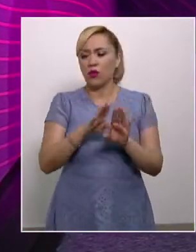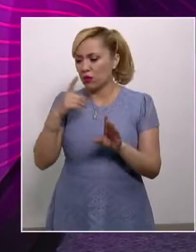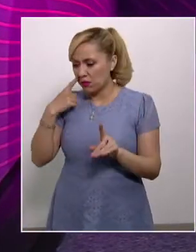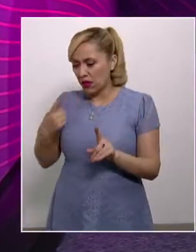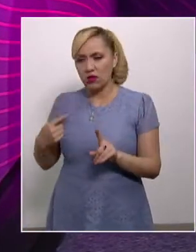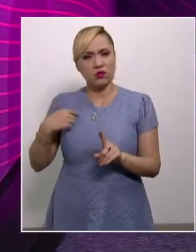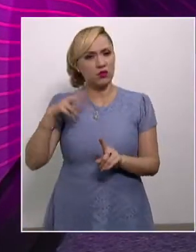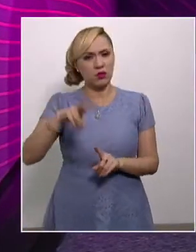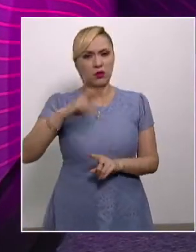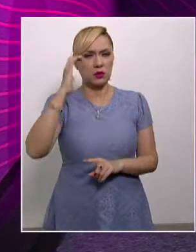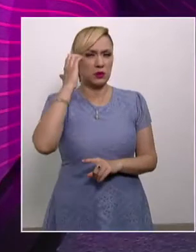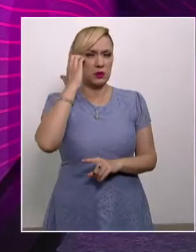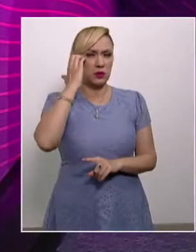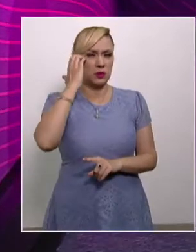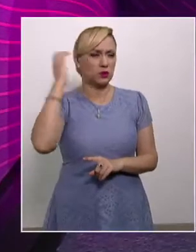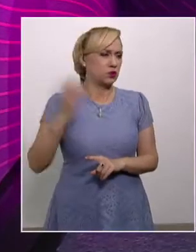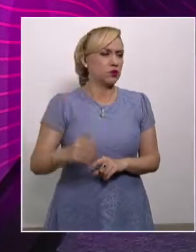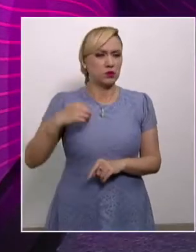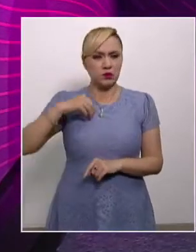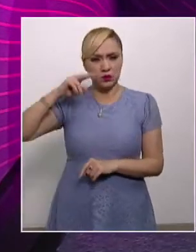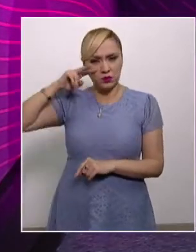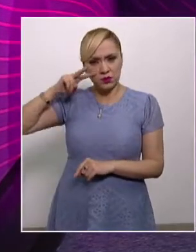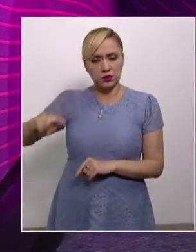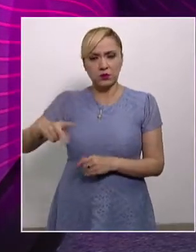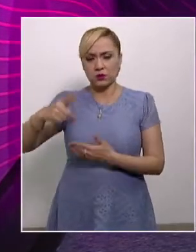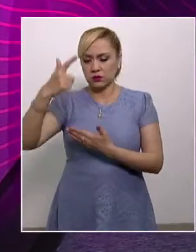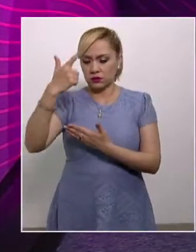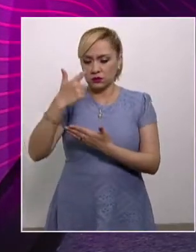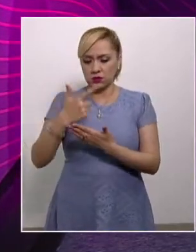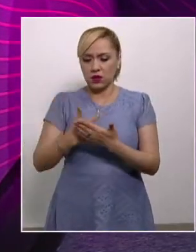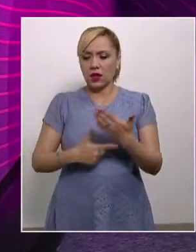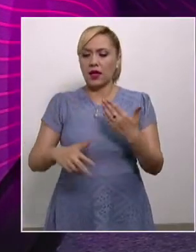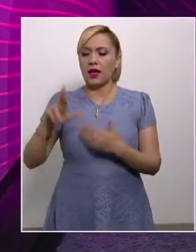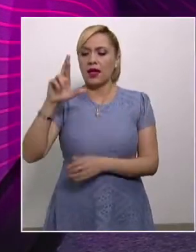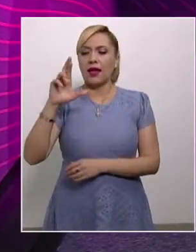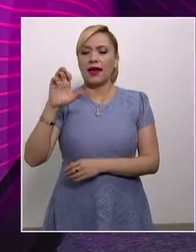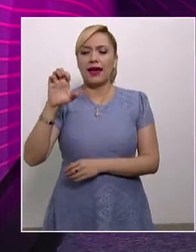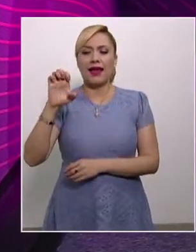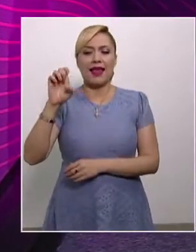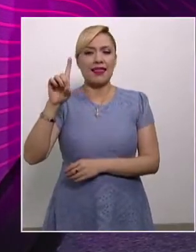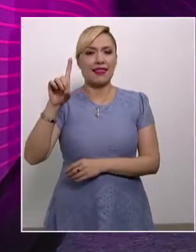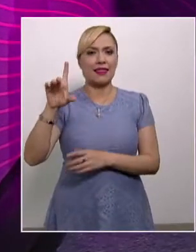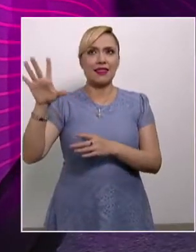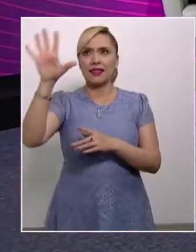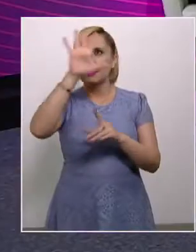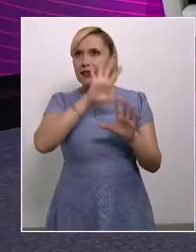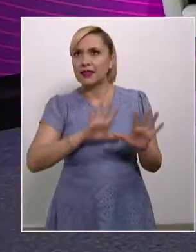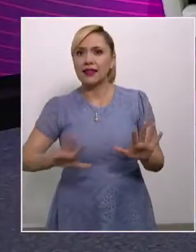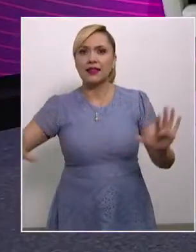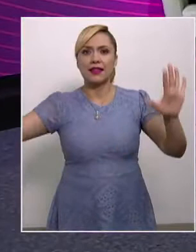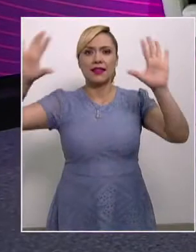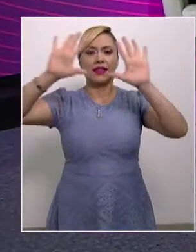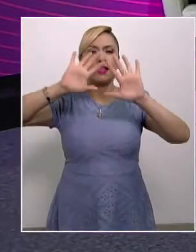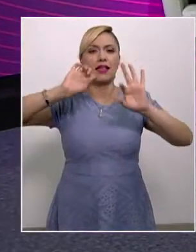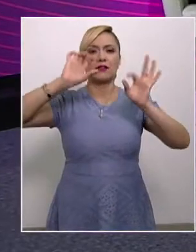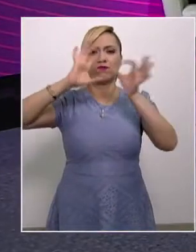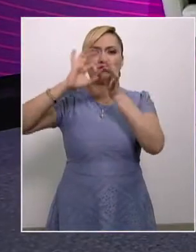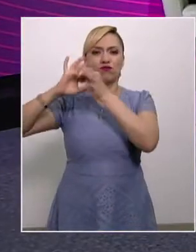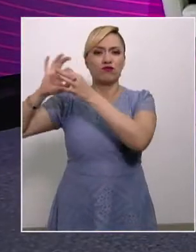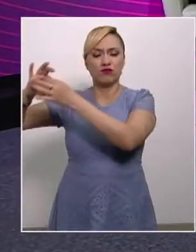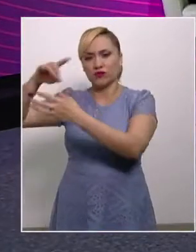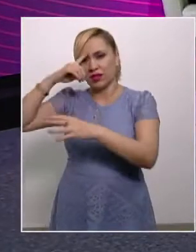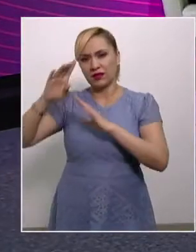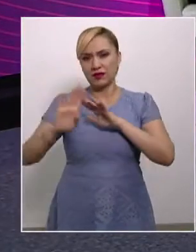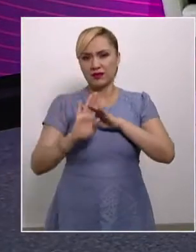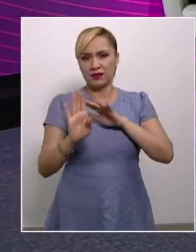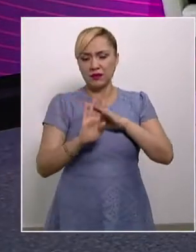poquito hizo la presentación de sus datos la Red ODEM, ¿no? La Red de Documentación de Organizaciones de los Migrantes. Y uno de los datos que desde hace años